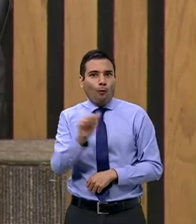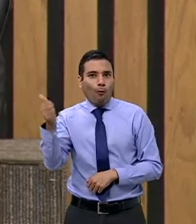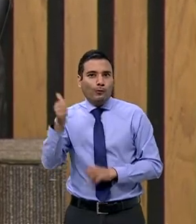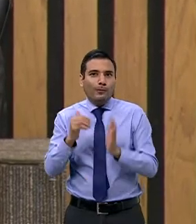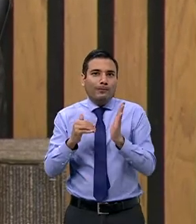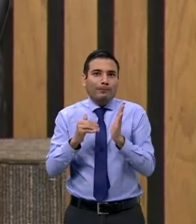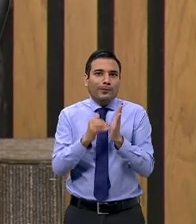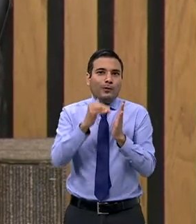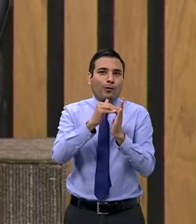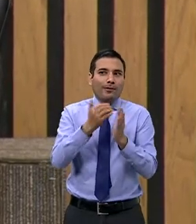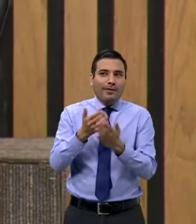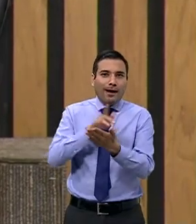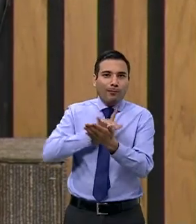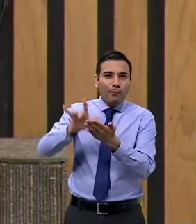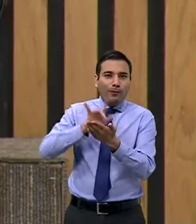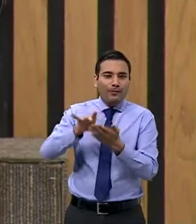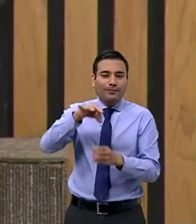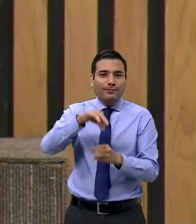simpatizantes